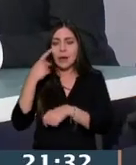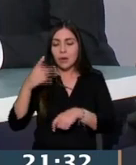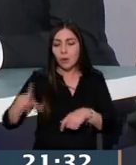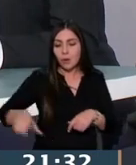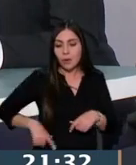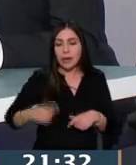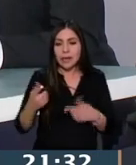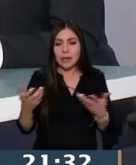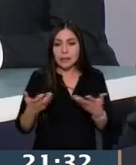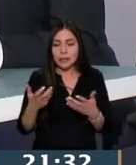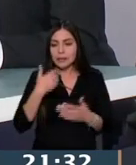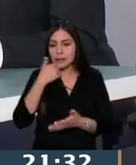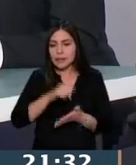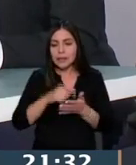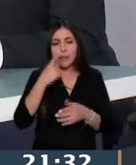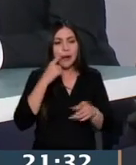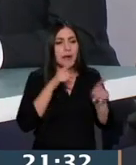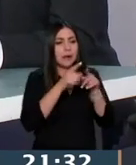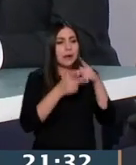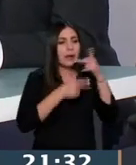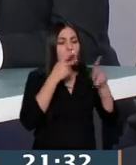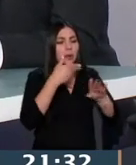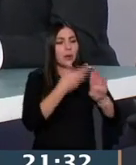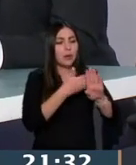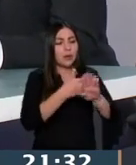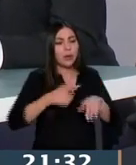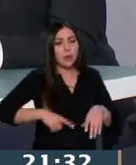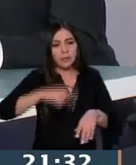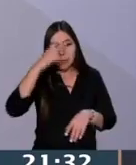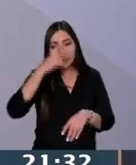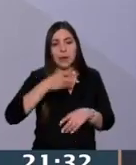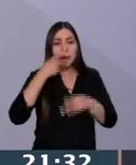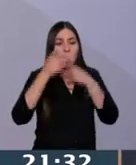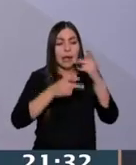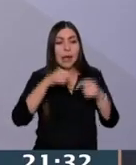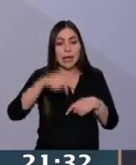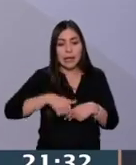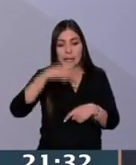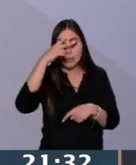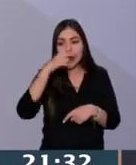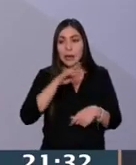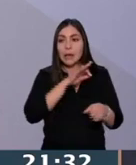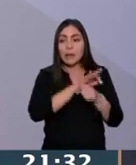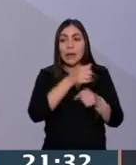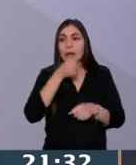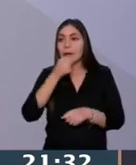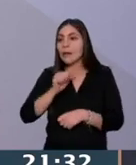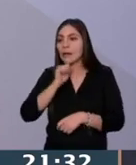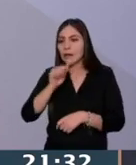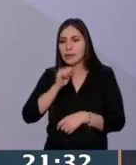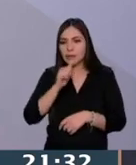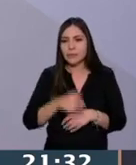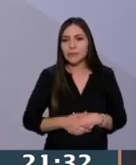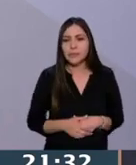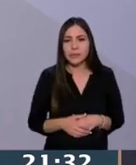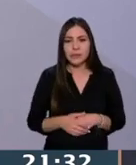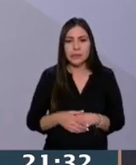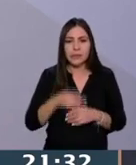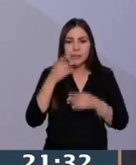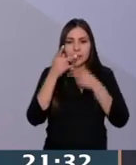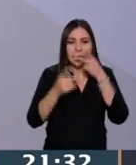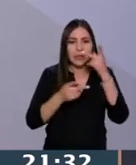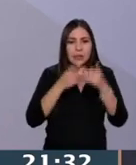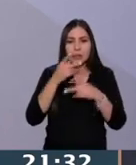que criticaran al gobierno de México diciendo que aquí no se protege a los periodistas. Así es. En todo este contexto donde nombran